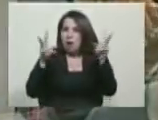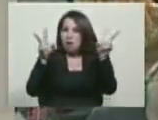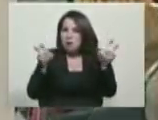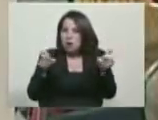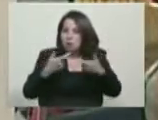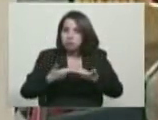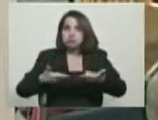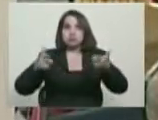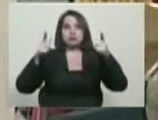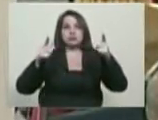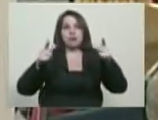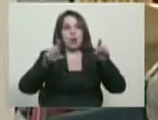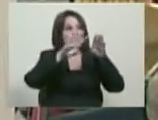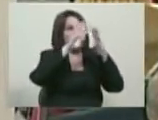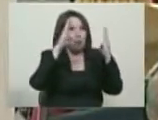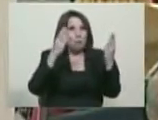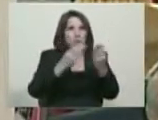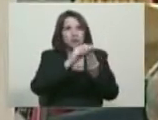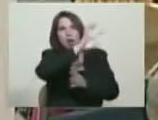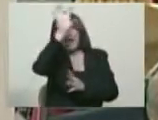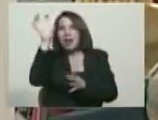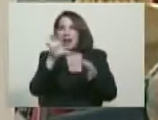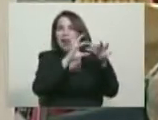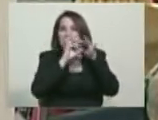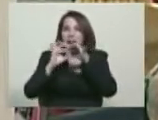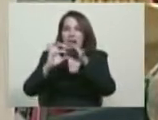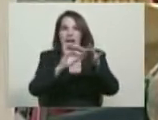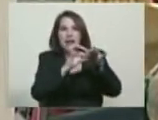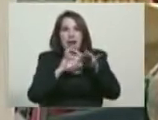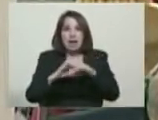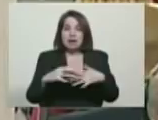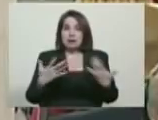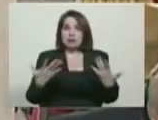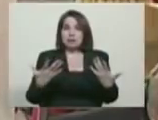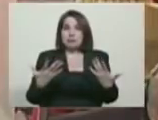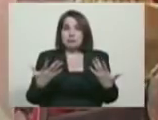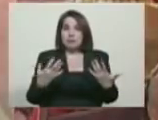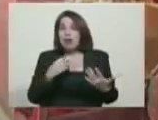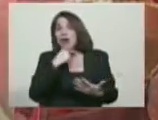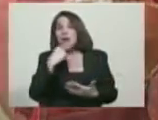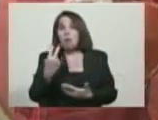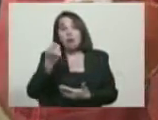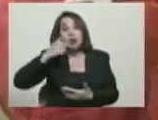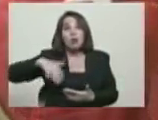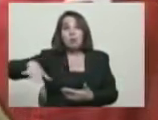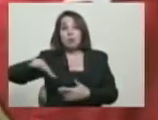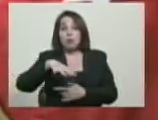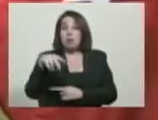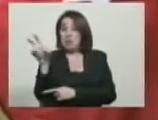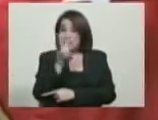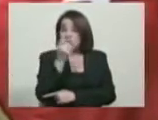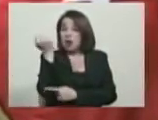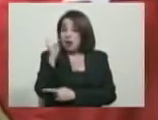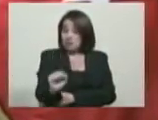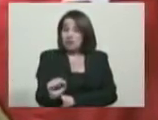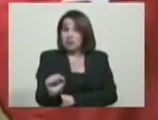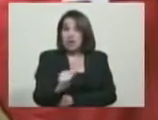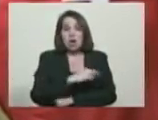Ha llegado un tiempo que es el tiempo de la voz de los pueblos. Y Venezuela, la rebelde, esta Venezuela que está aquí